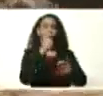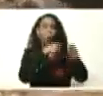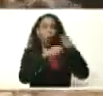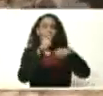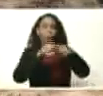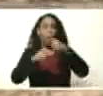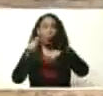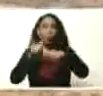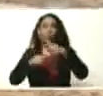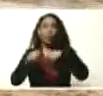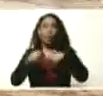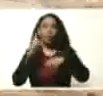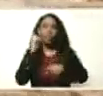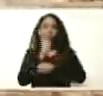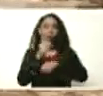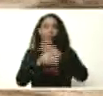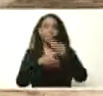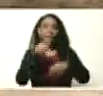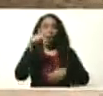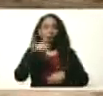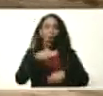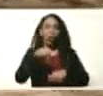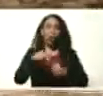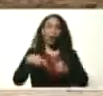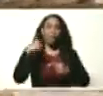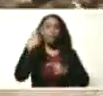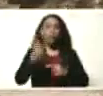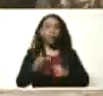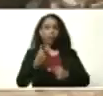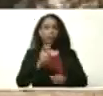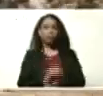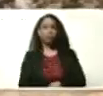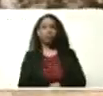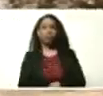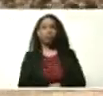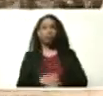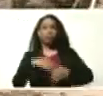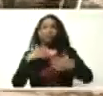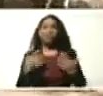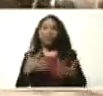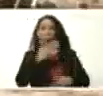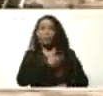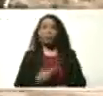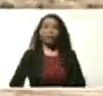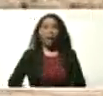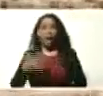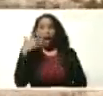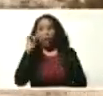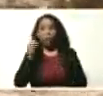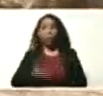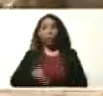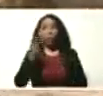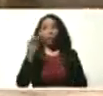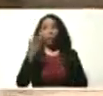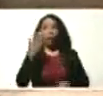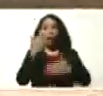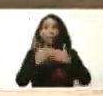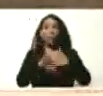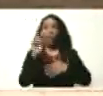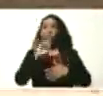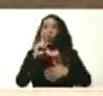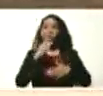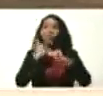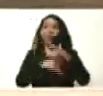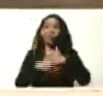comerciantes que debe estar ejecutándose entre el día de hoy y el día de mañana. Así que, presidente, hay importantes avances, no nos vamos